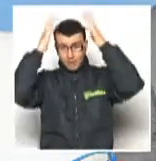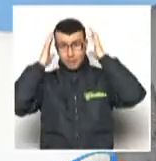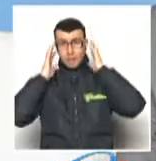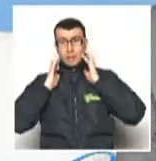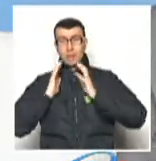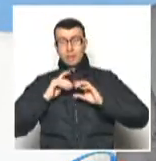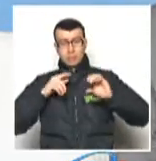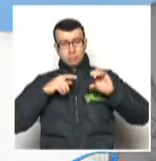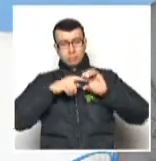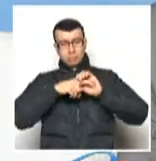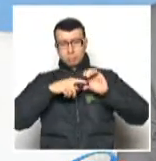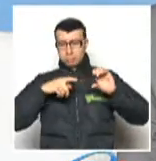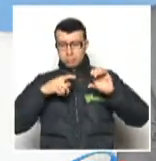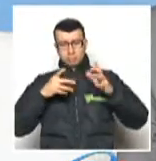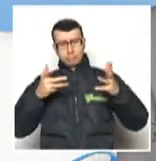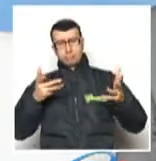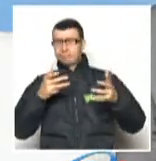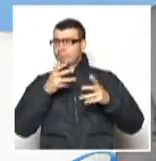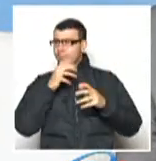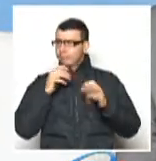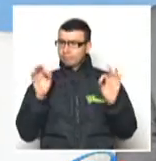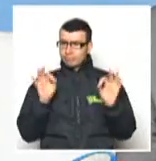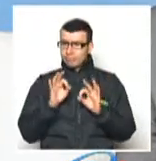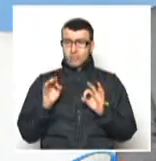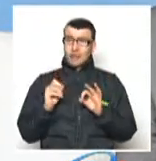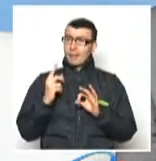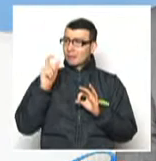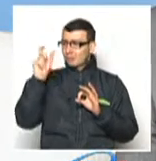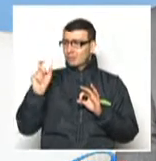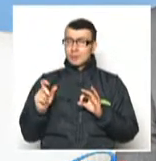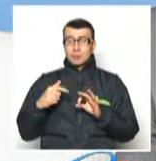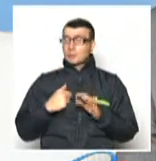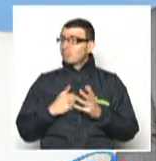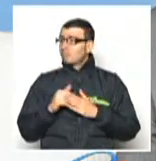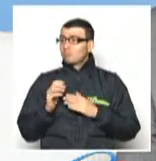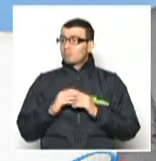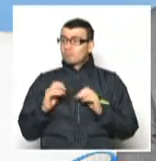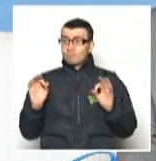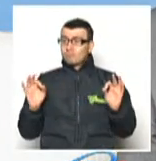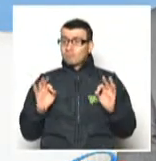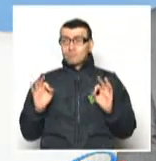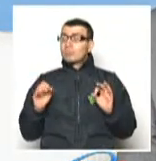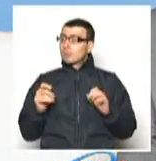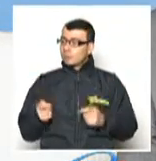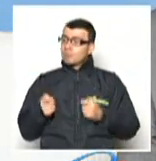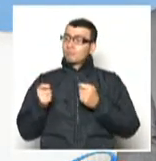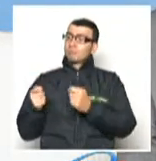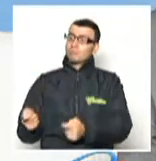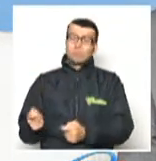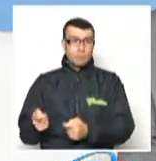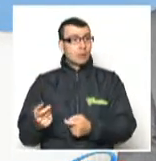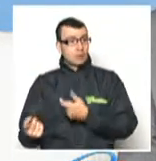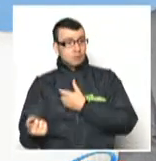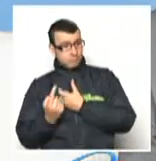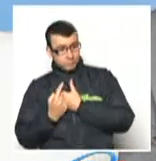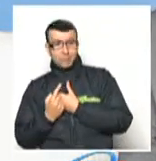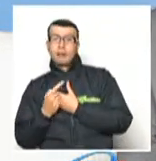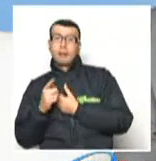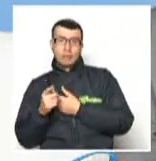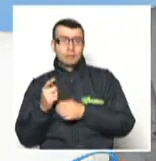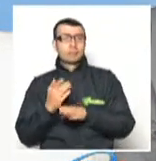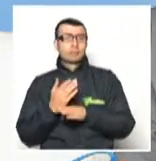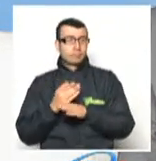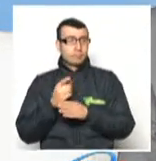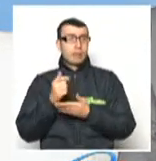y finalmente alguno de ellos pues decide que se le sale de sus manos y la consulta es con nosotros, y muchos, muchos, muchas de estas patologías,